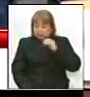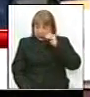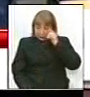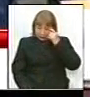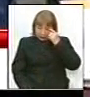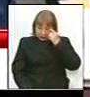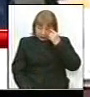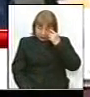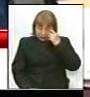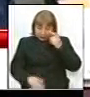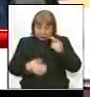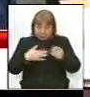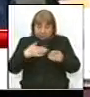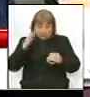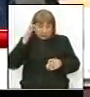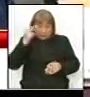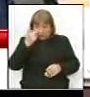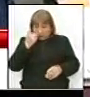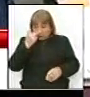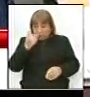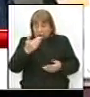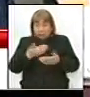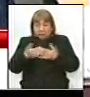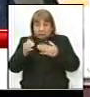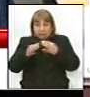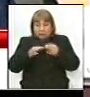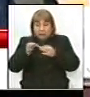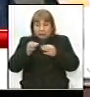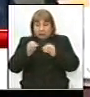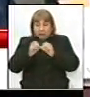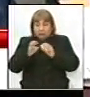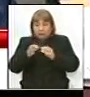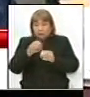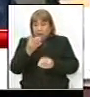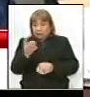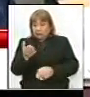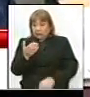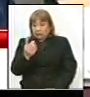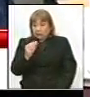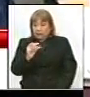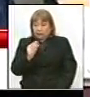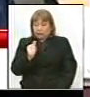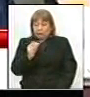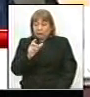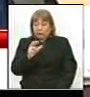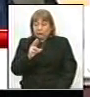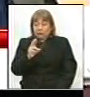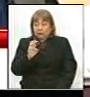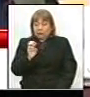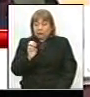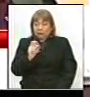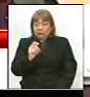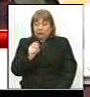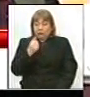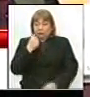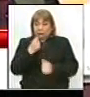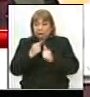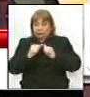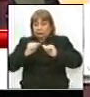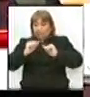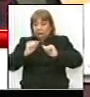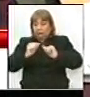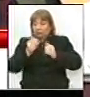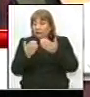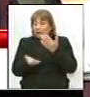falsedad de me llama la atención que fue la aclaración que he hecho al congresista galarreta insista en el pobrecita velas que que